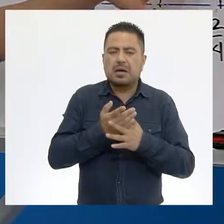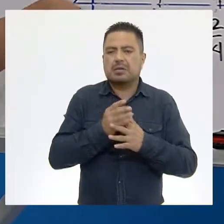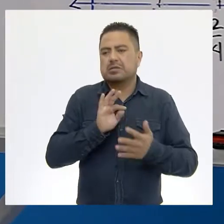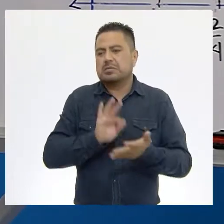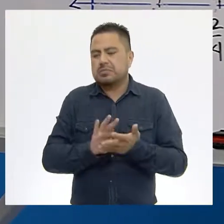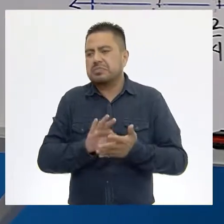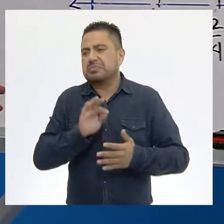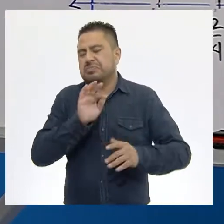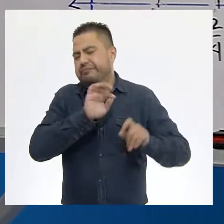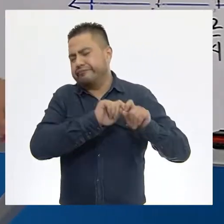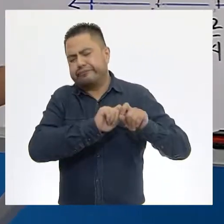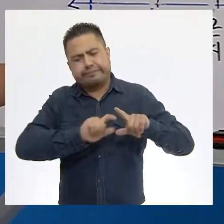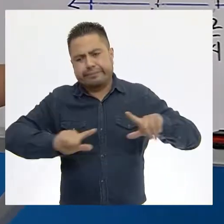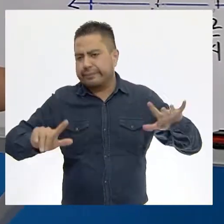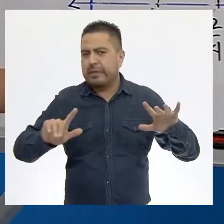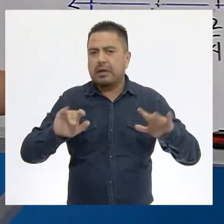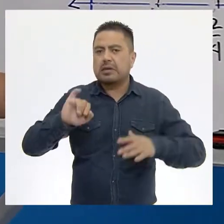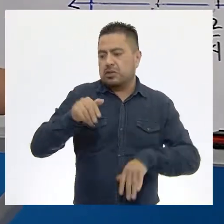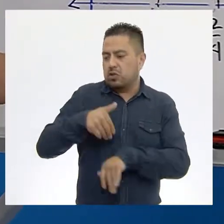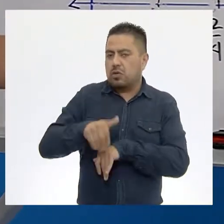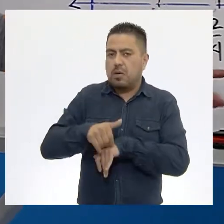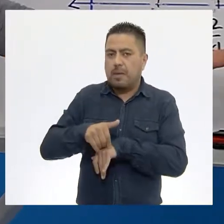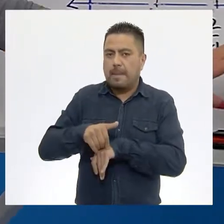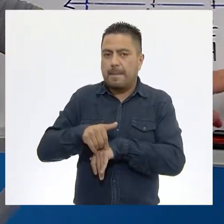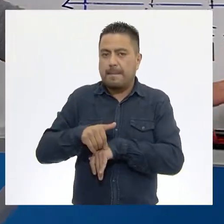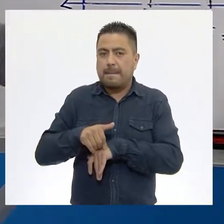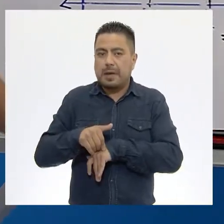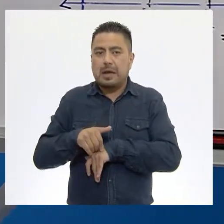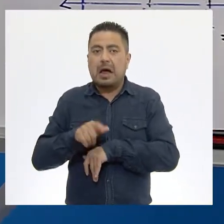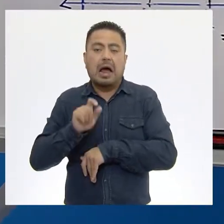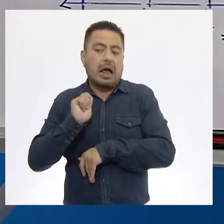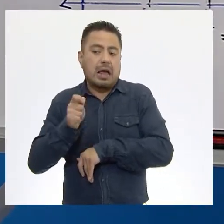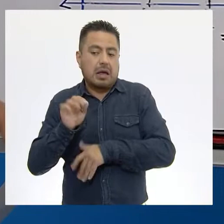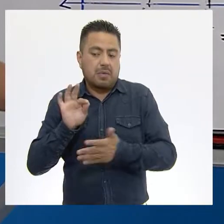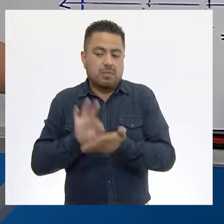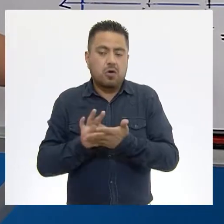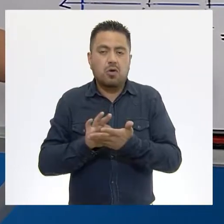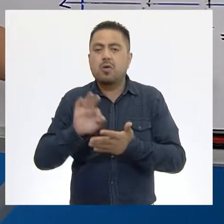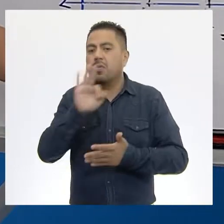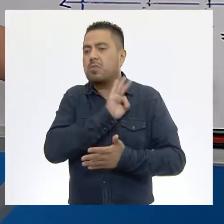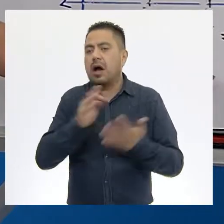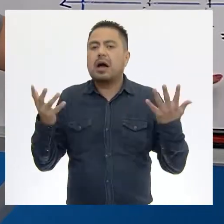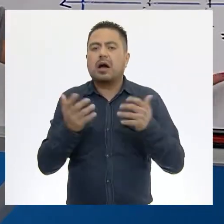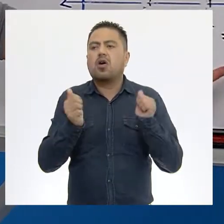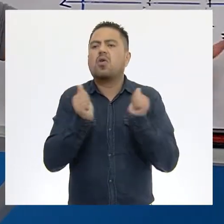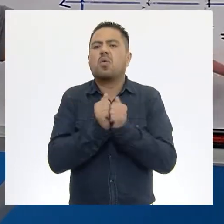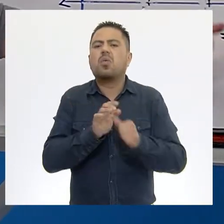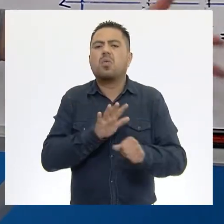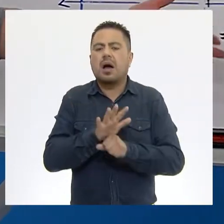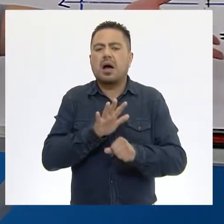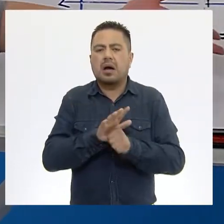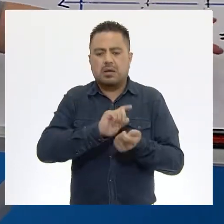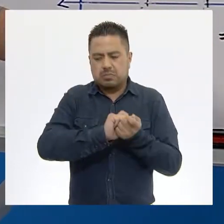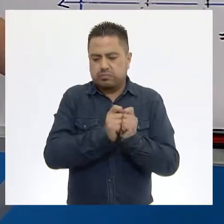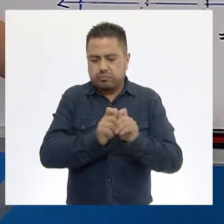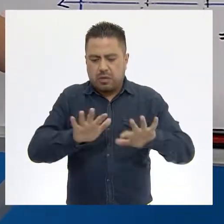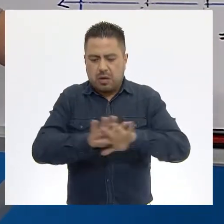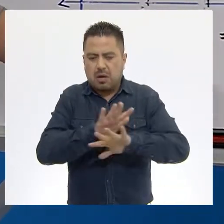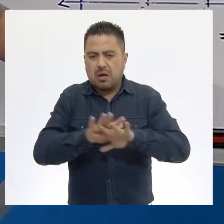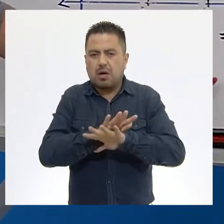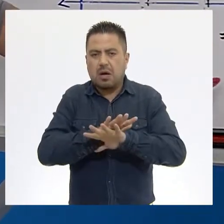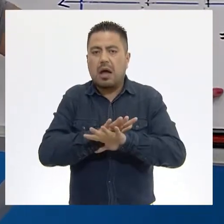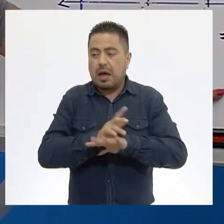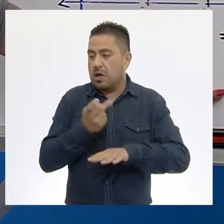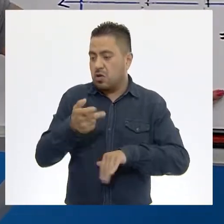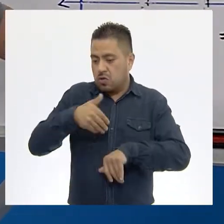tercios, las quintas partes. Y si son números decimales, pueden hacerlo también a través de conversiones,